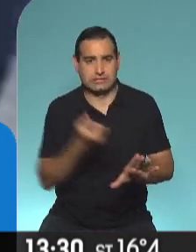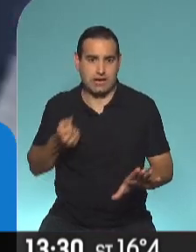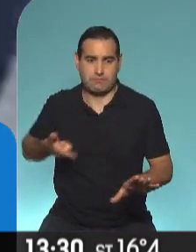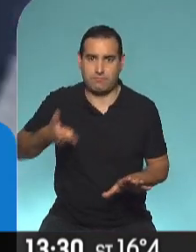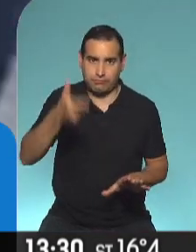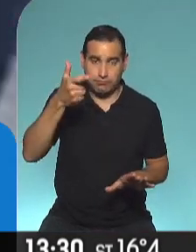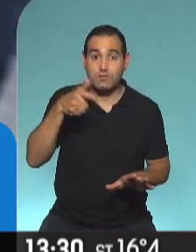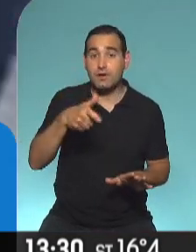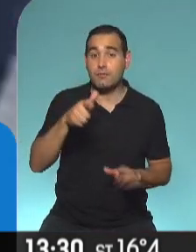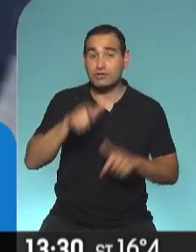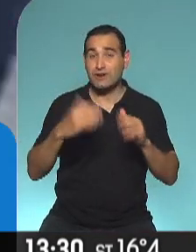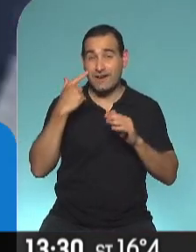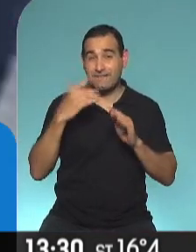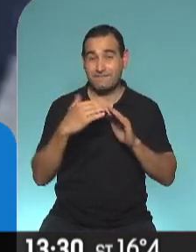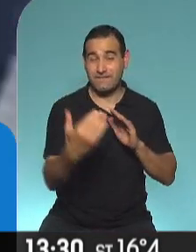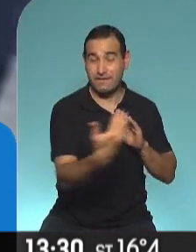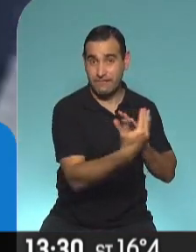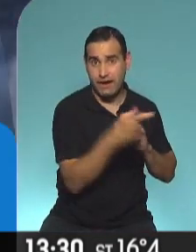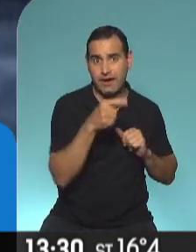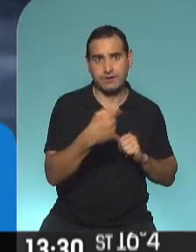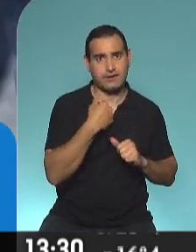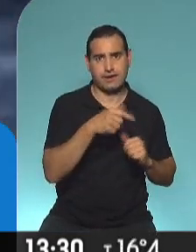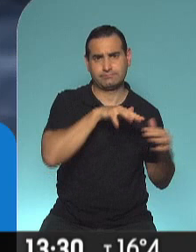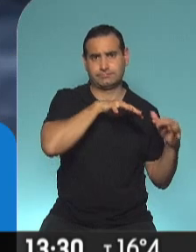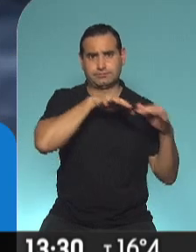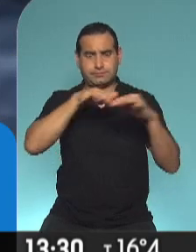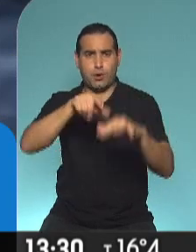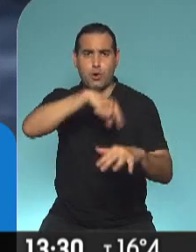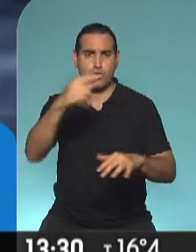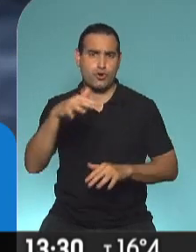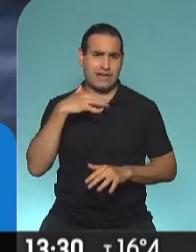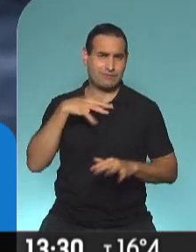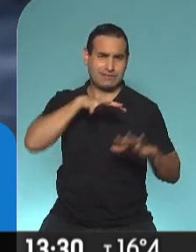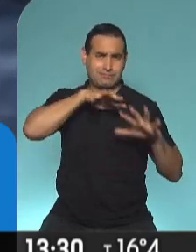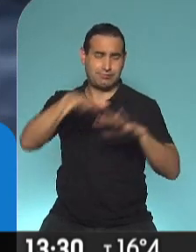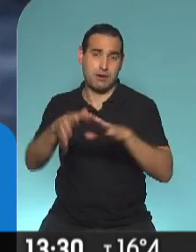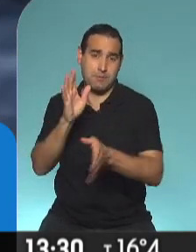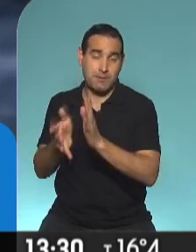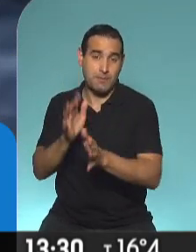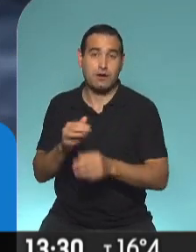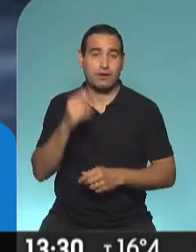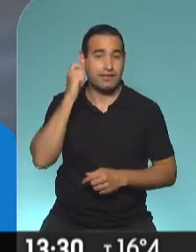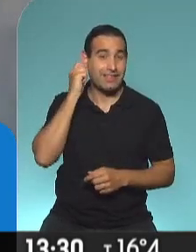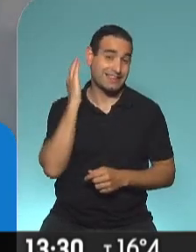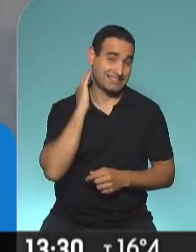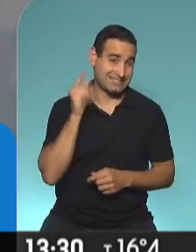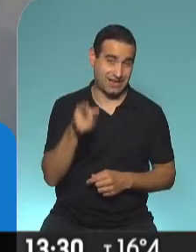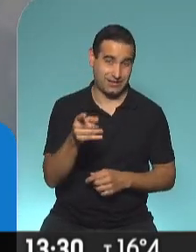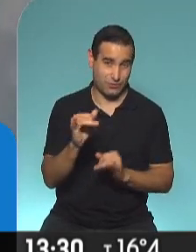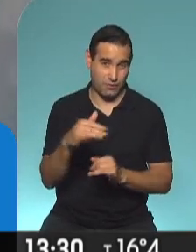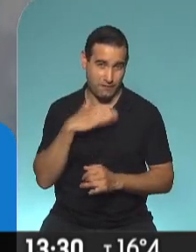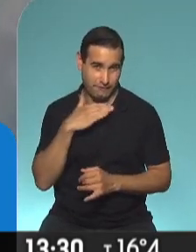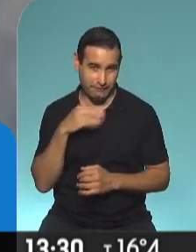Los vecinos de la zona intentaron entonces linchar a otro de los sospechosos. Se trata de un menor de 16 años